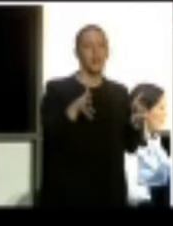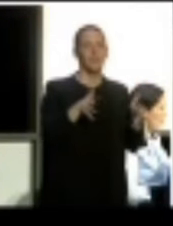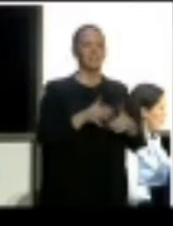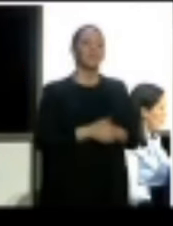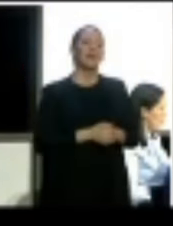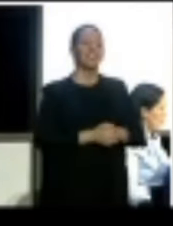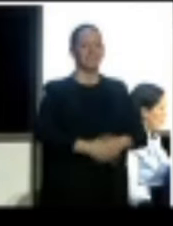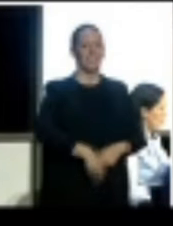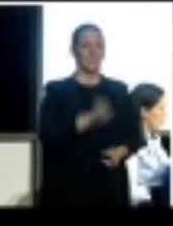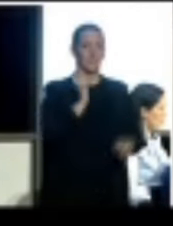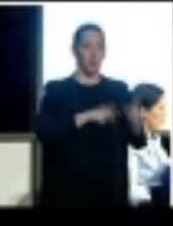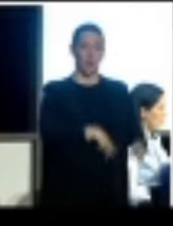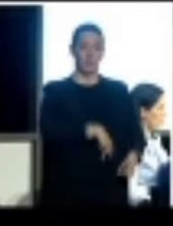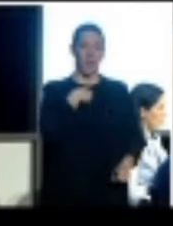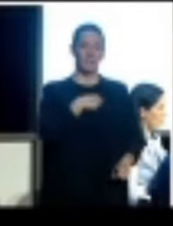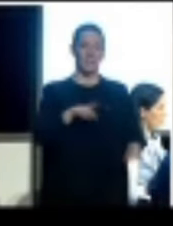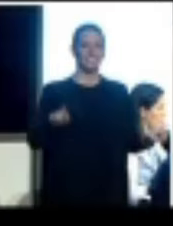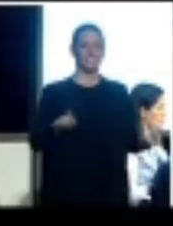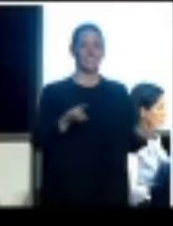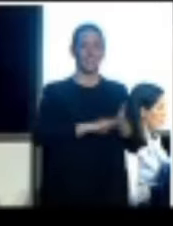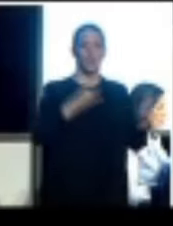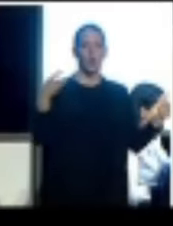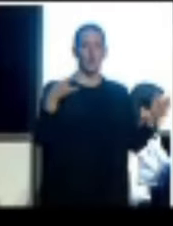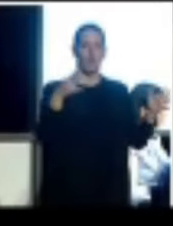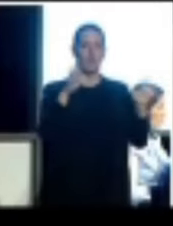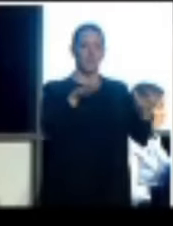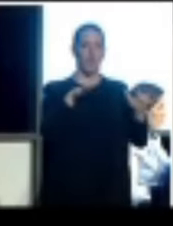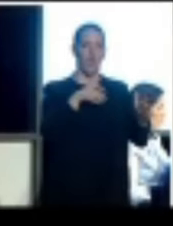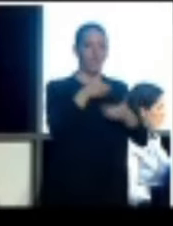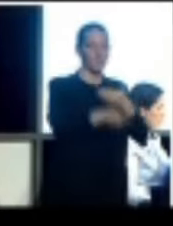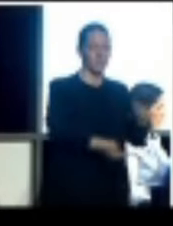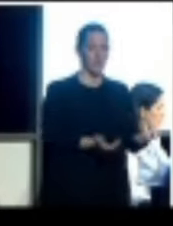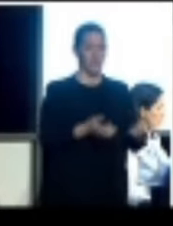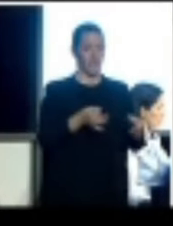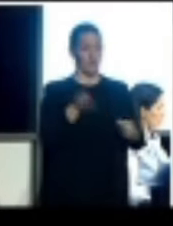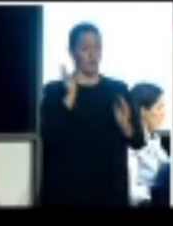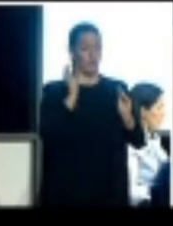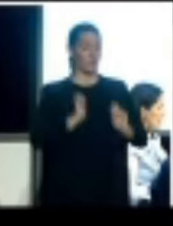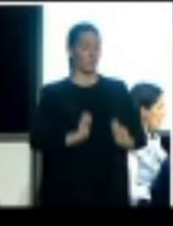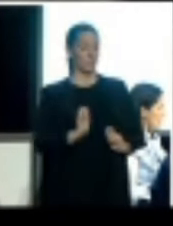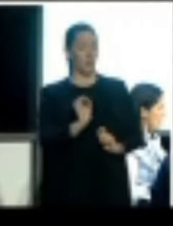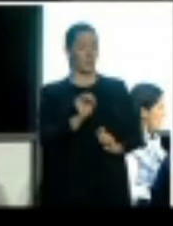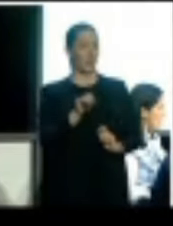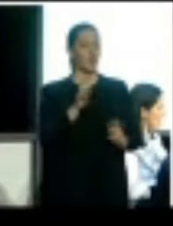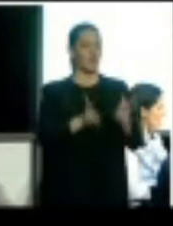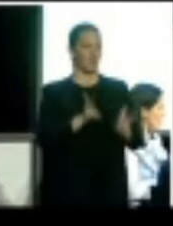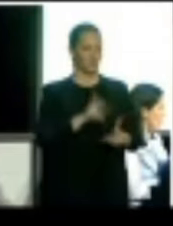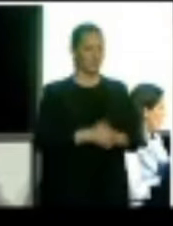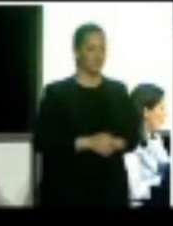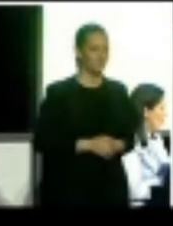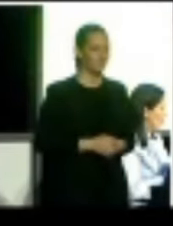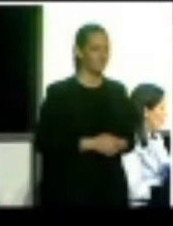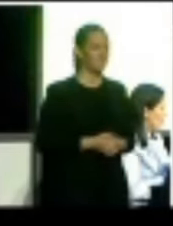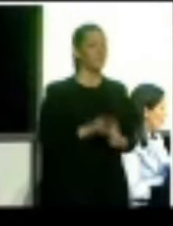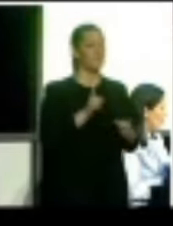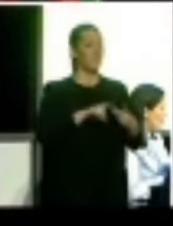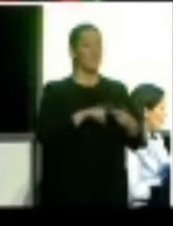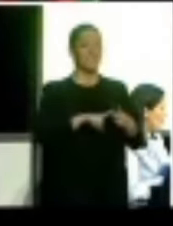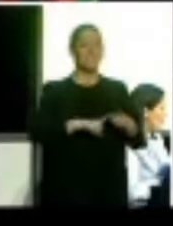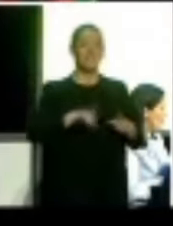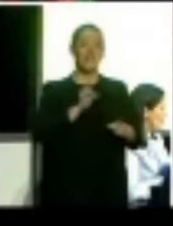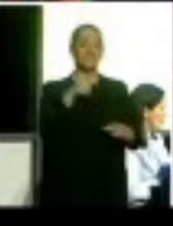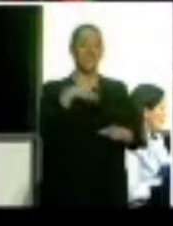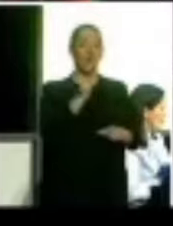Lamadrid, director general de Tecnología y Aprendizajes Avanzados de Formación Profesional del País Vasco. Y Santiago